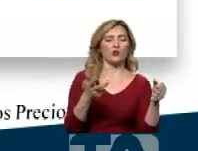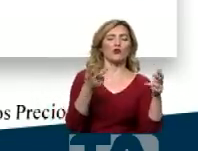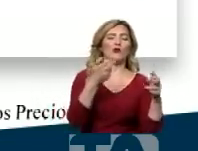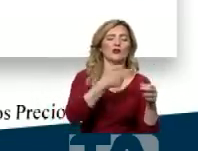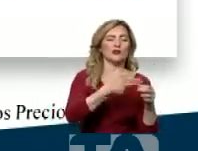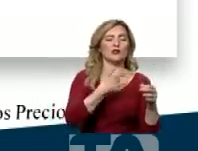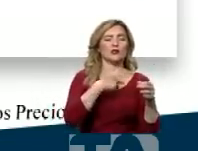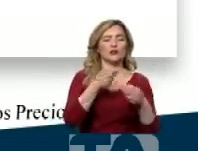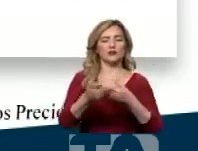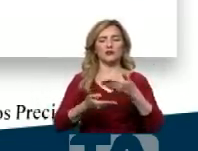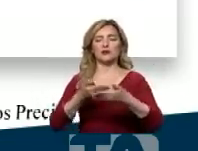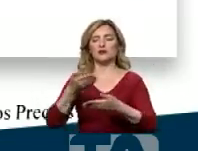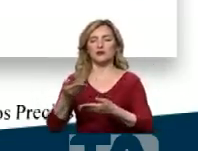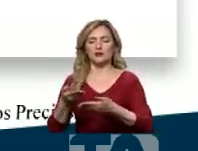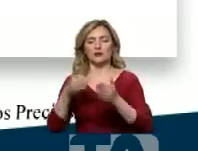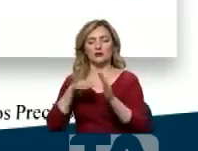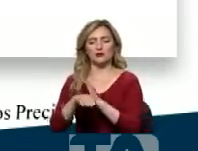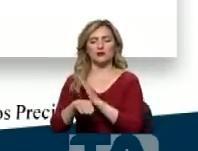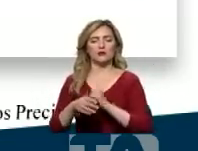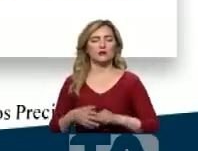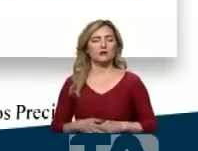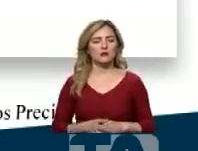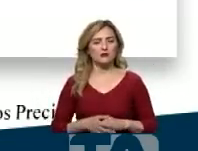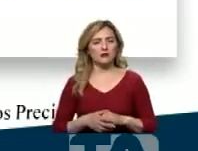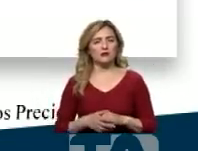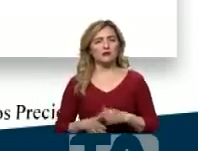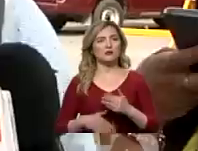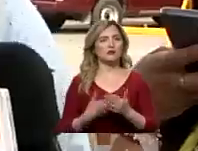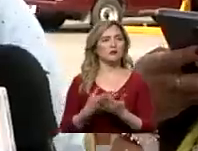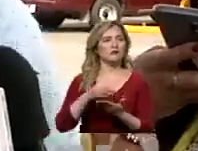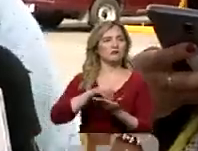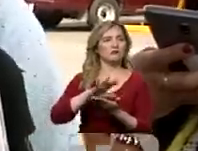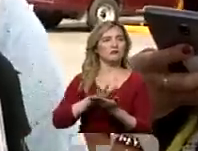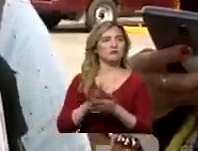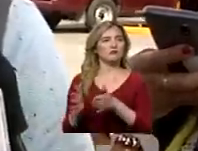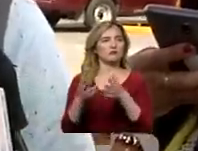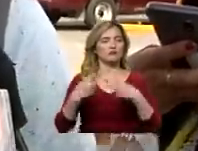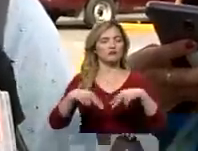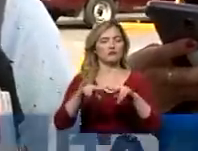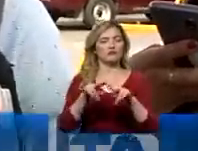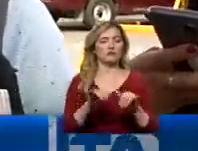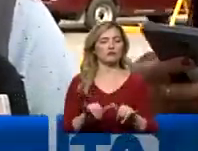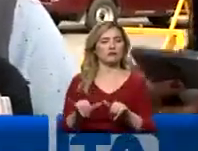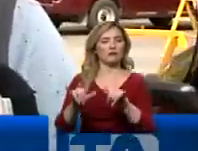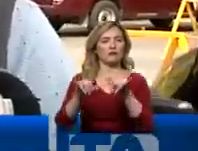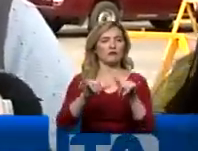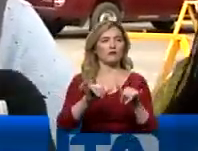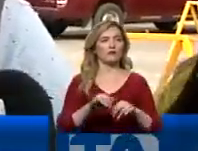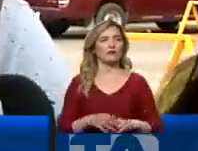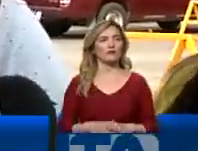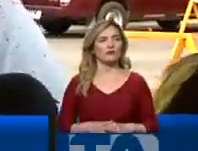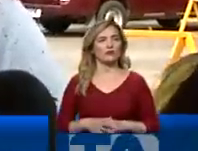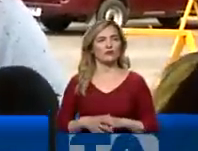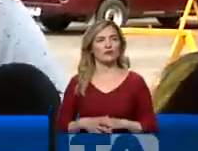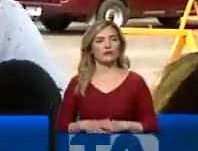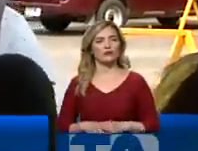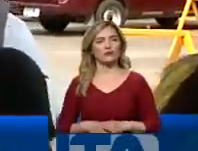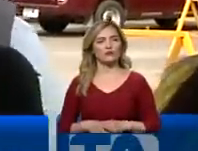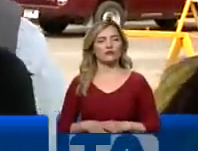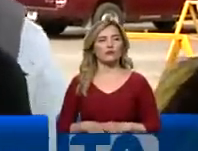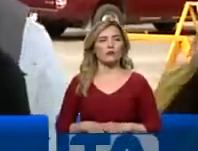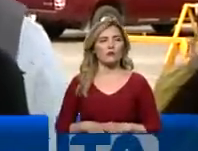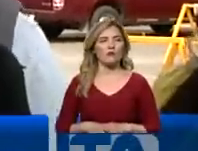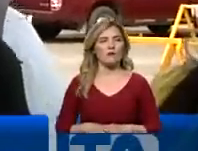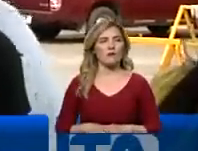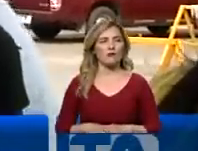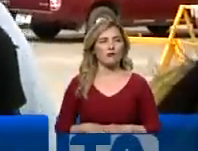la EP Petroecuador y los tributos que fueren aplicables. Los mismos precios se manejan tal cual hasta que no haya un cambio o no nos adhieren